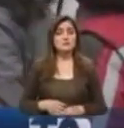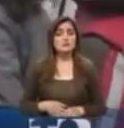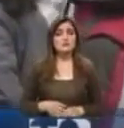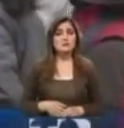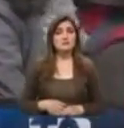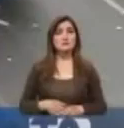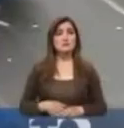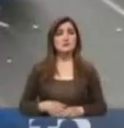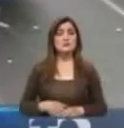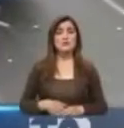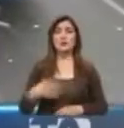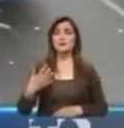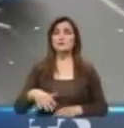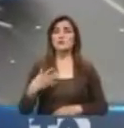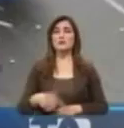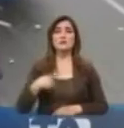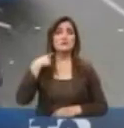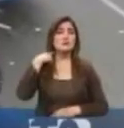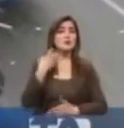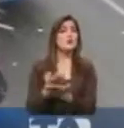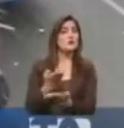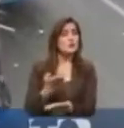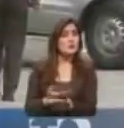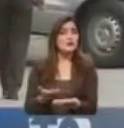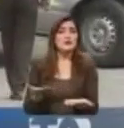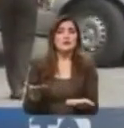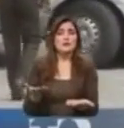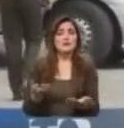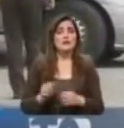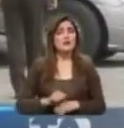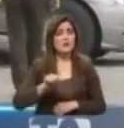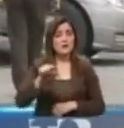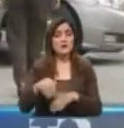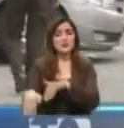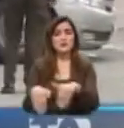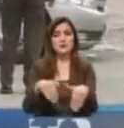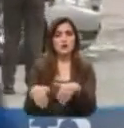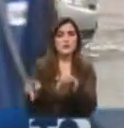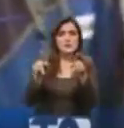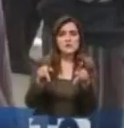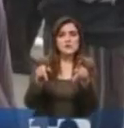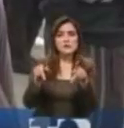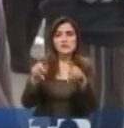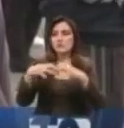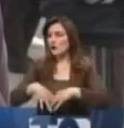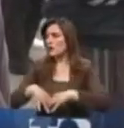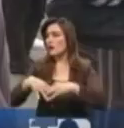la medida no sólo afectó la economía de muchos sino que también alteró sus actividades planificadas